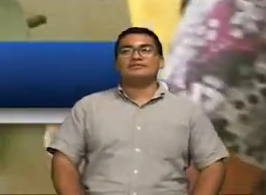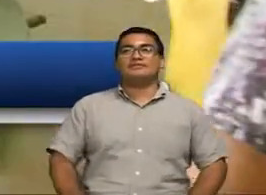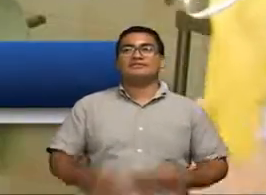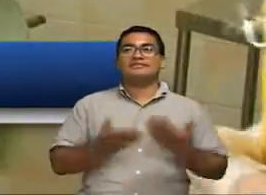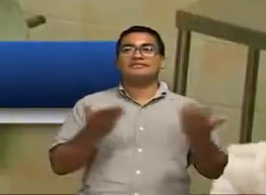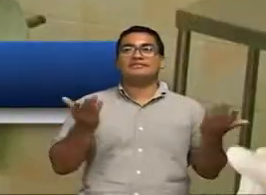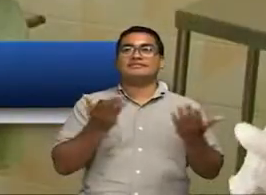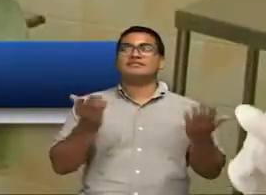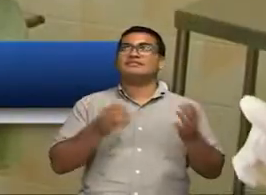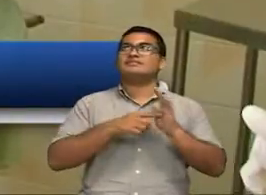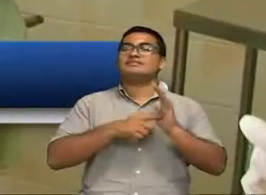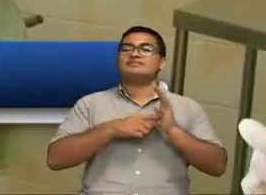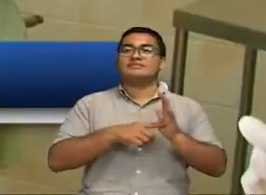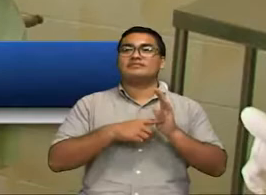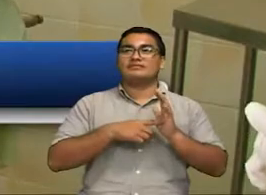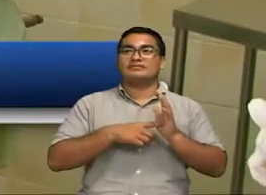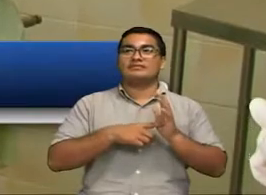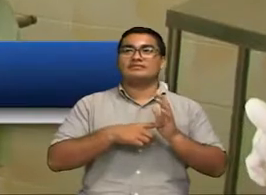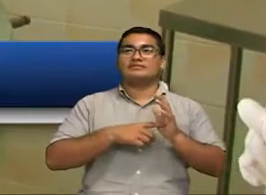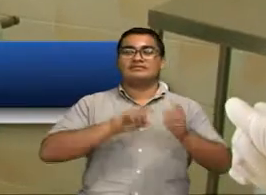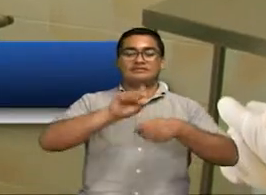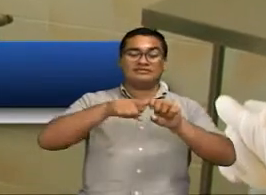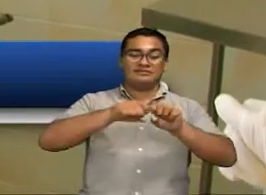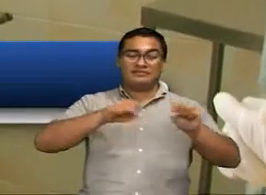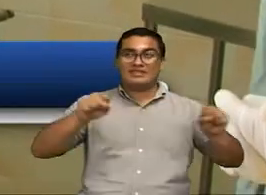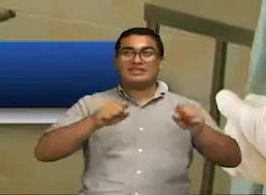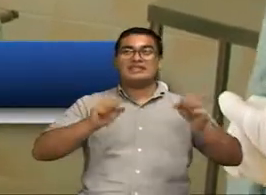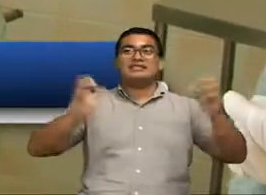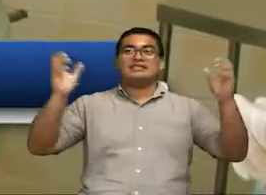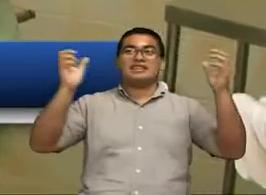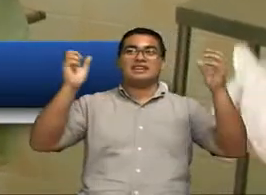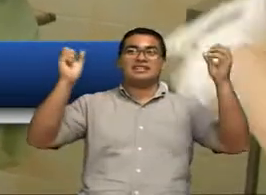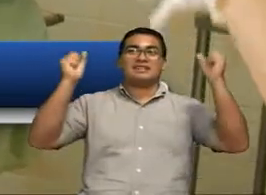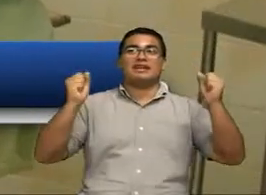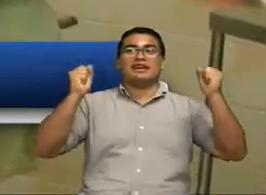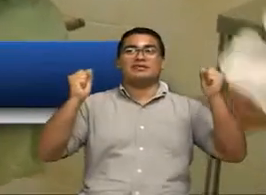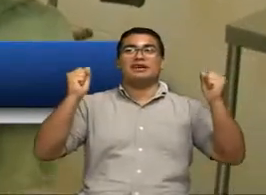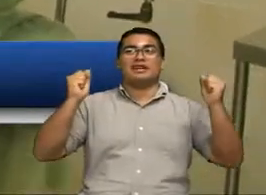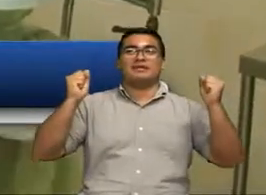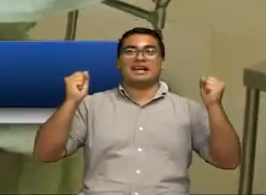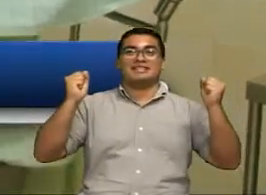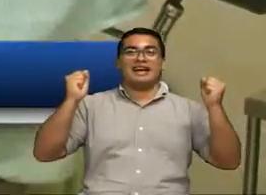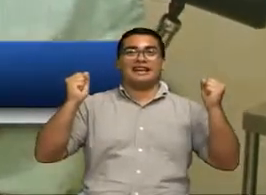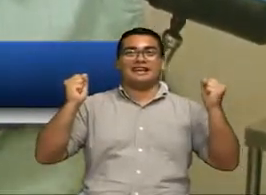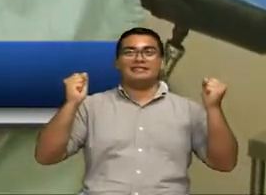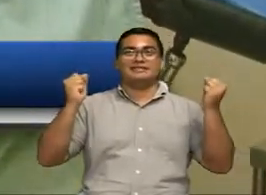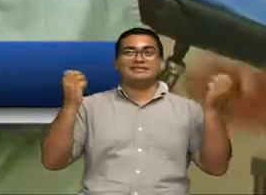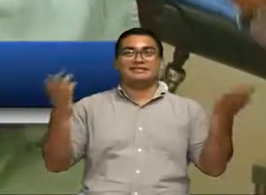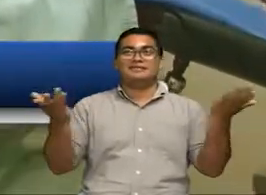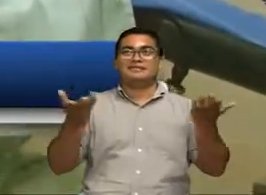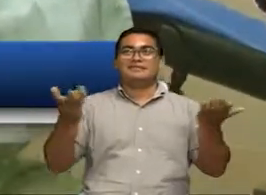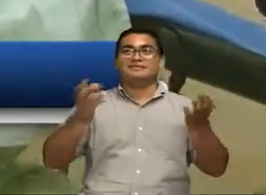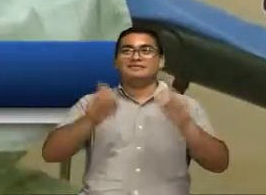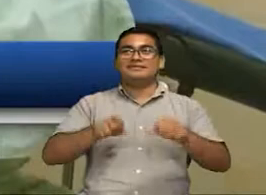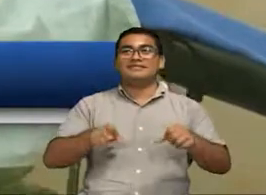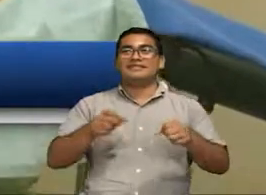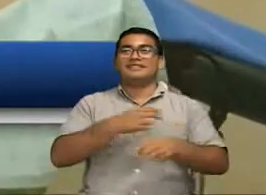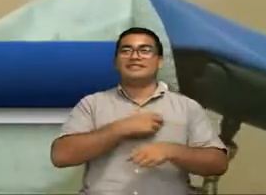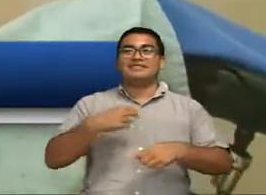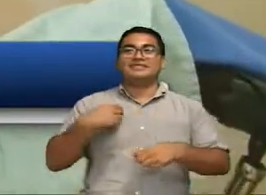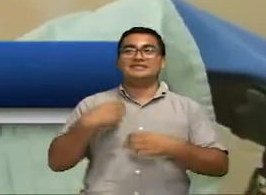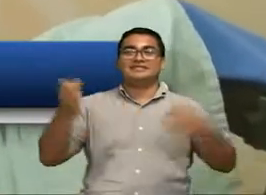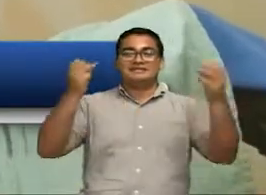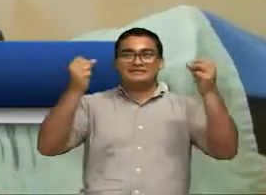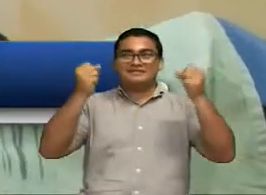¿De qué manera la cuerda le sirve a ella? O sea, ¿de qué sirve la cuerda pues en este proceso? La cuerda le sirve para sujetarse, como le decía